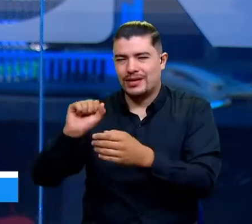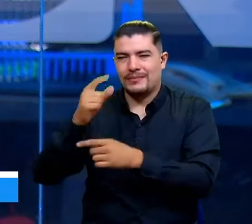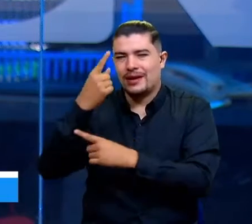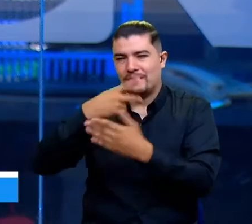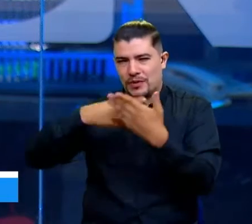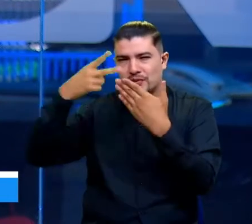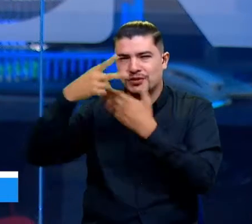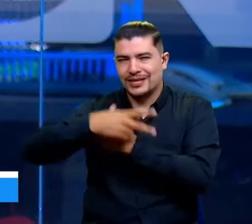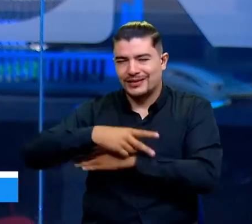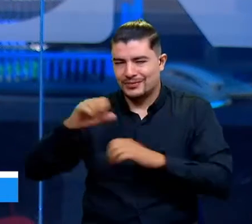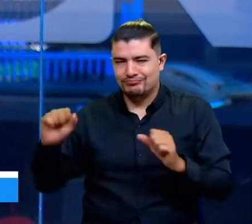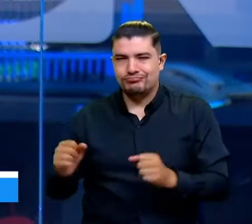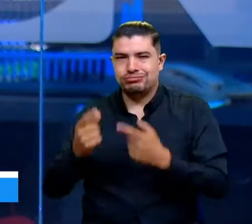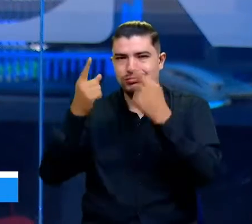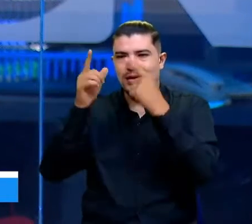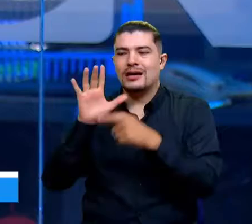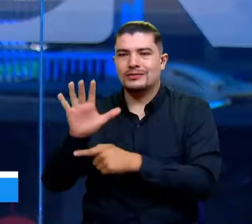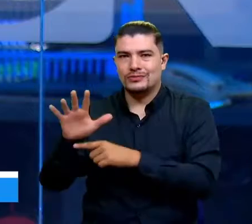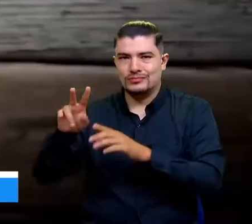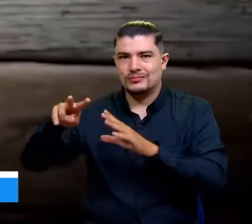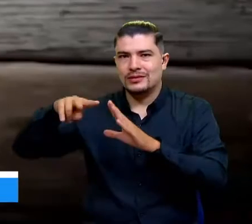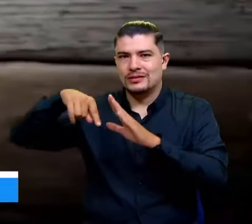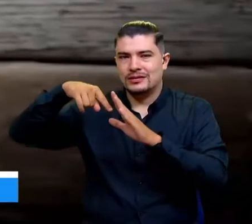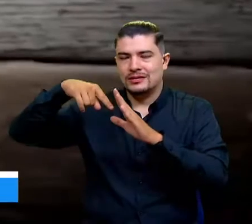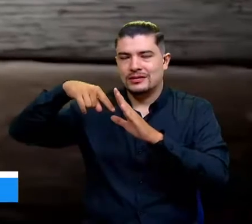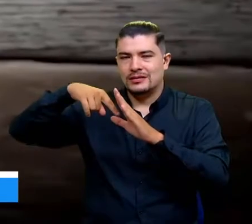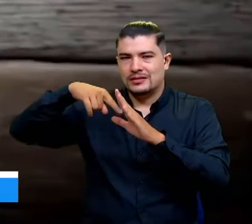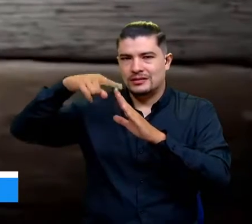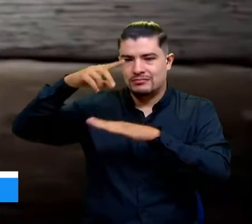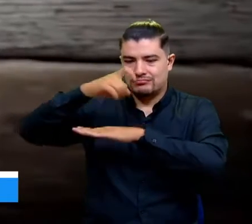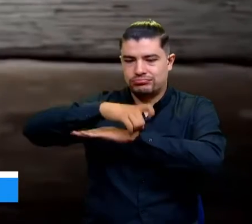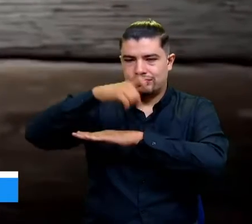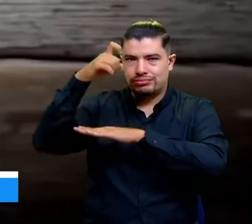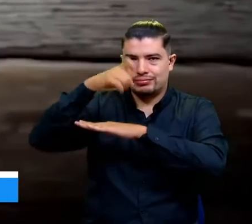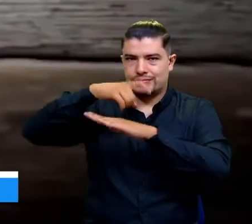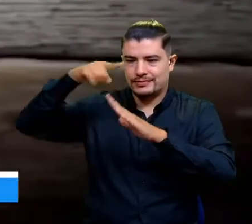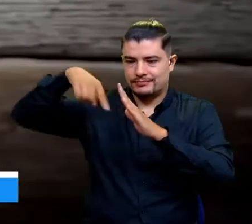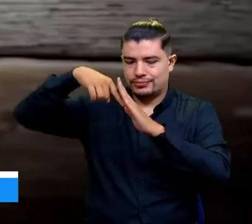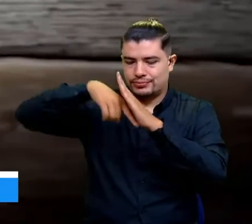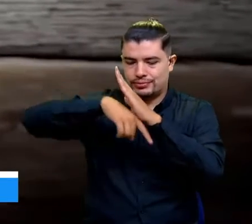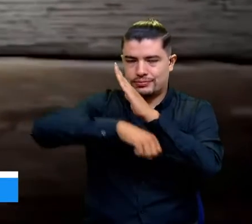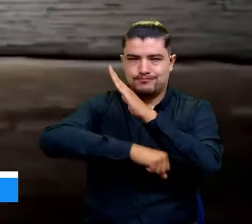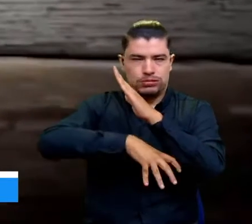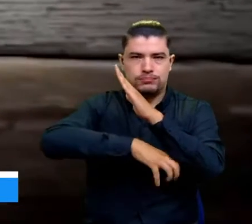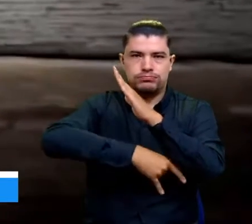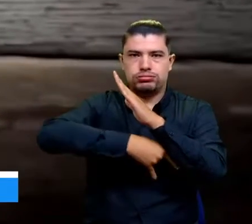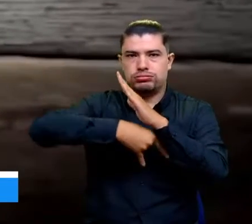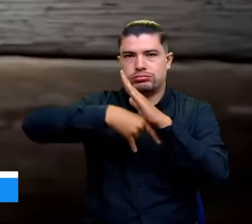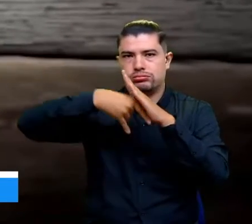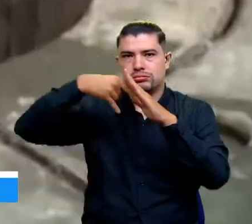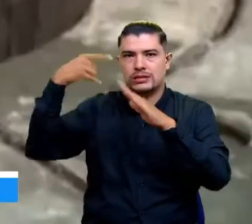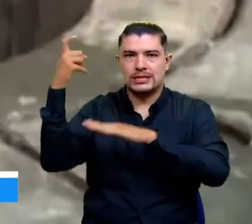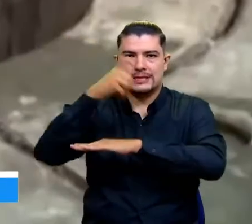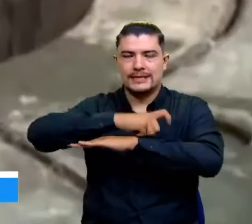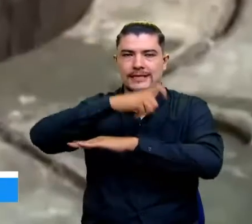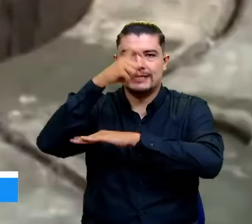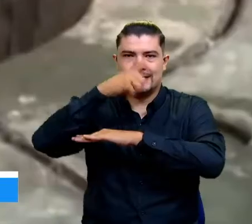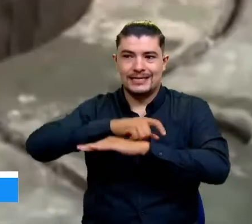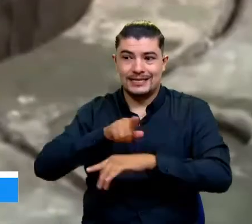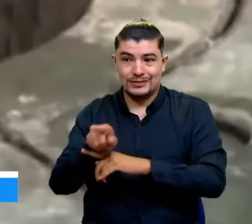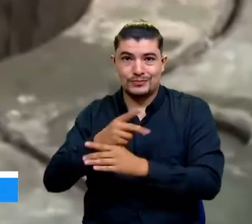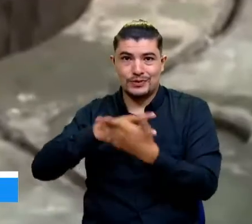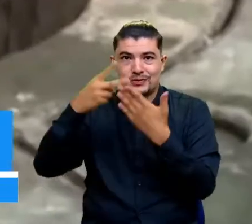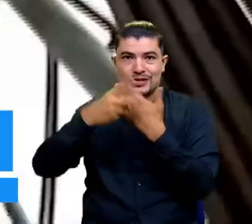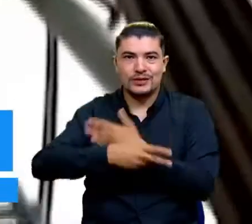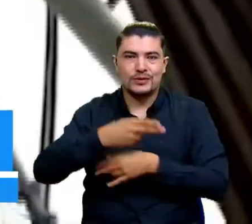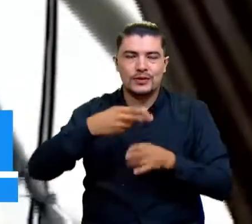esto es en el departamento de Santander. La licencia ambiental otorgada por el proyecto piloto Investigación Integral Calé